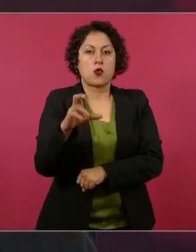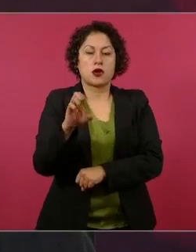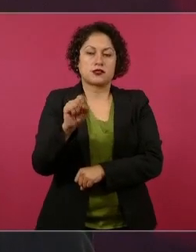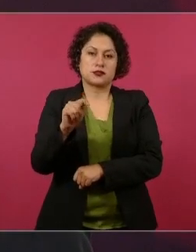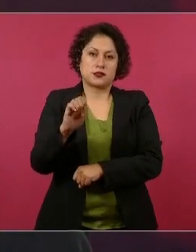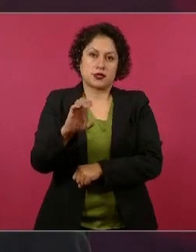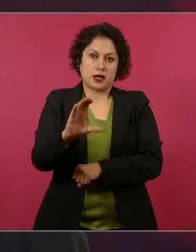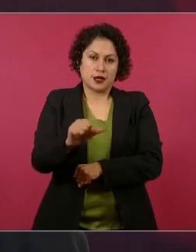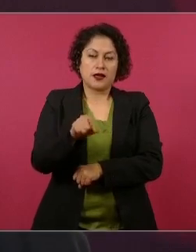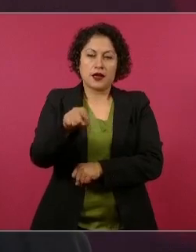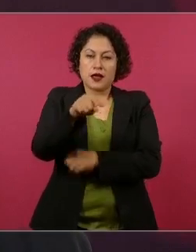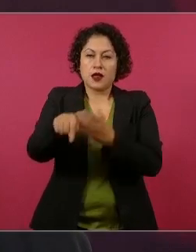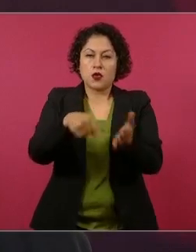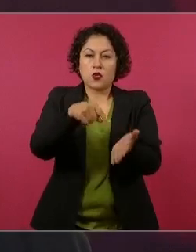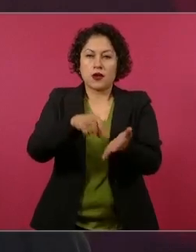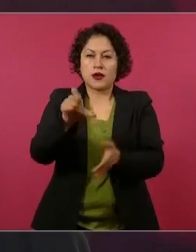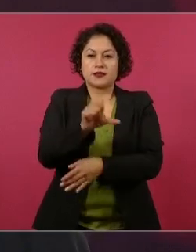de Xilitla,